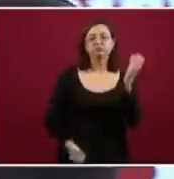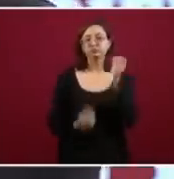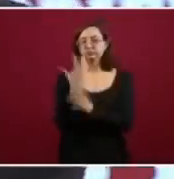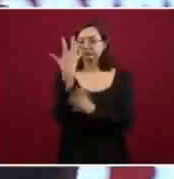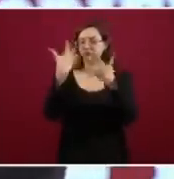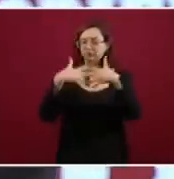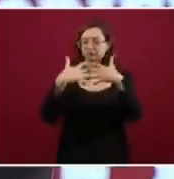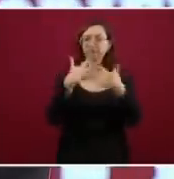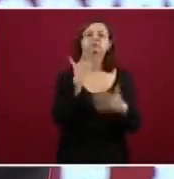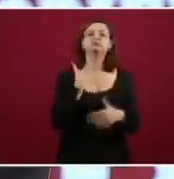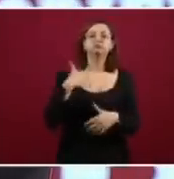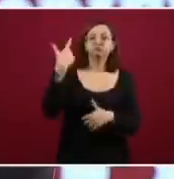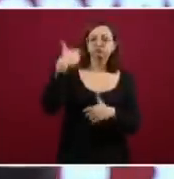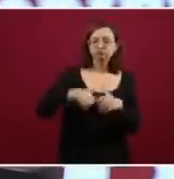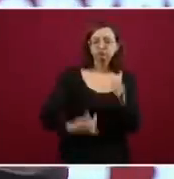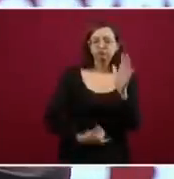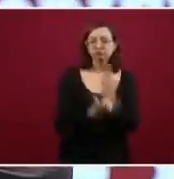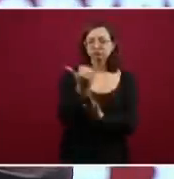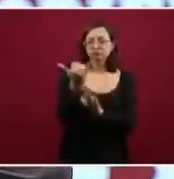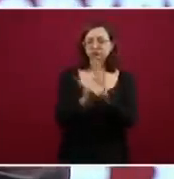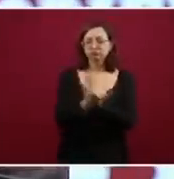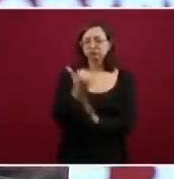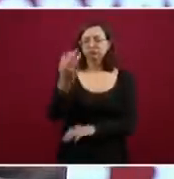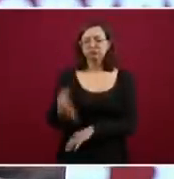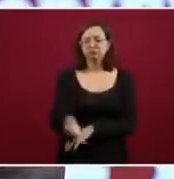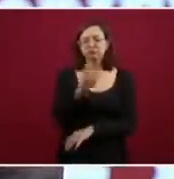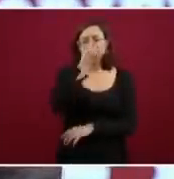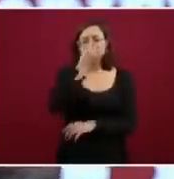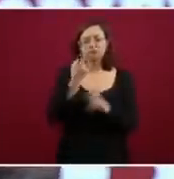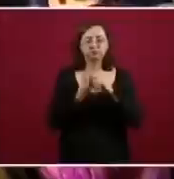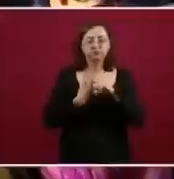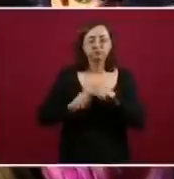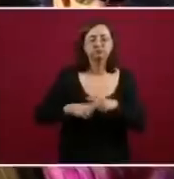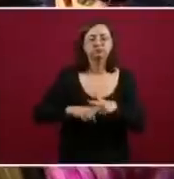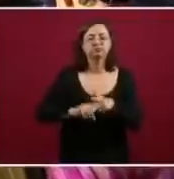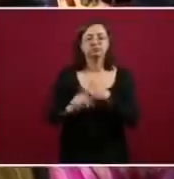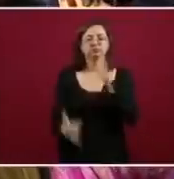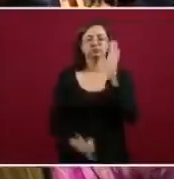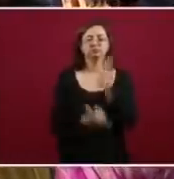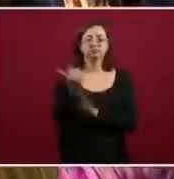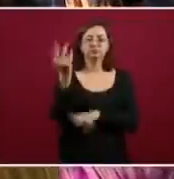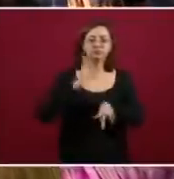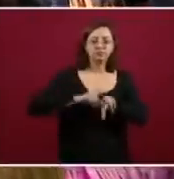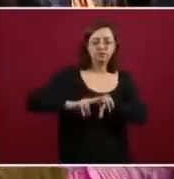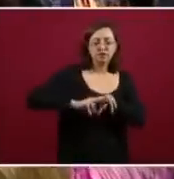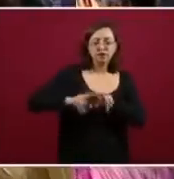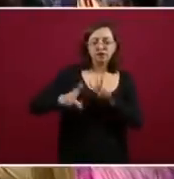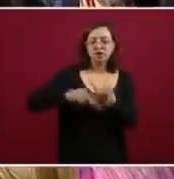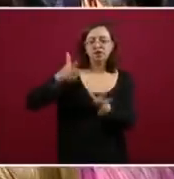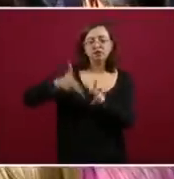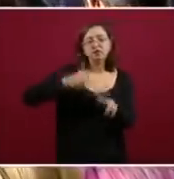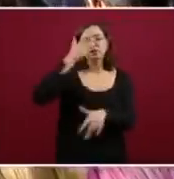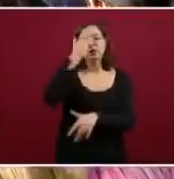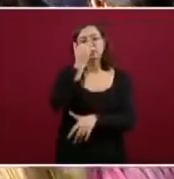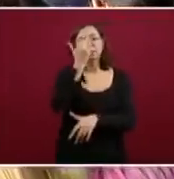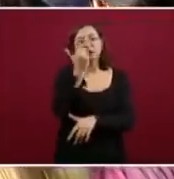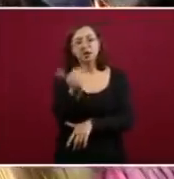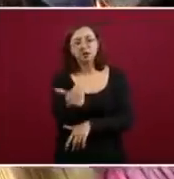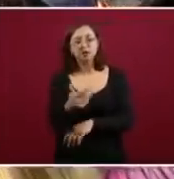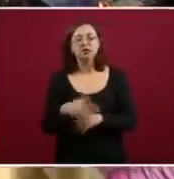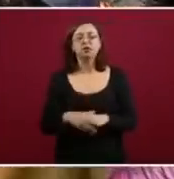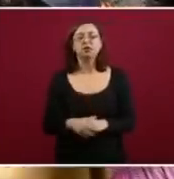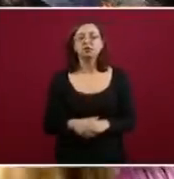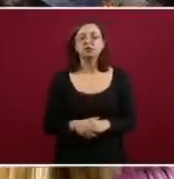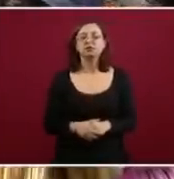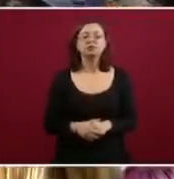estamos a punto de iniciar la construcción del tren maya estamos